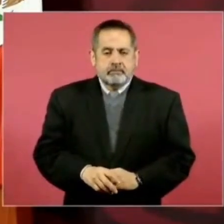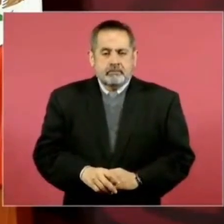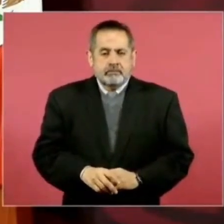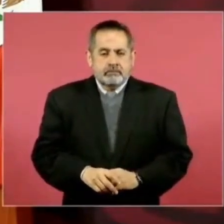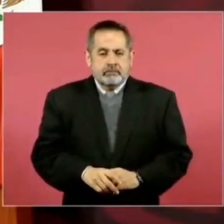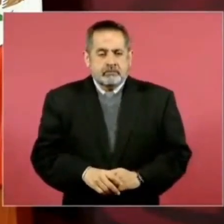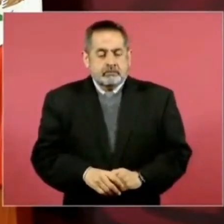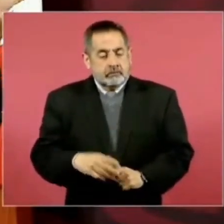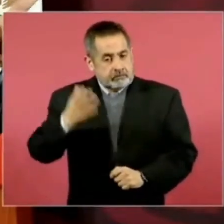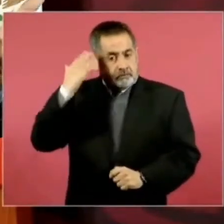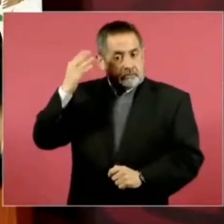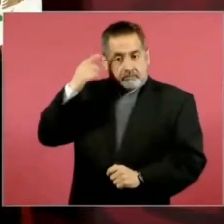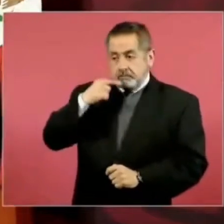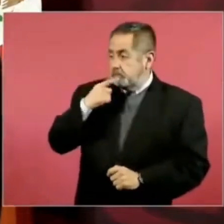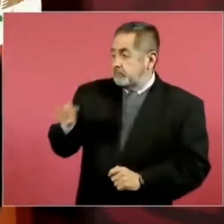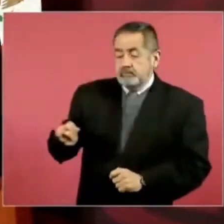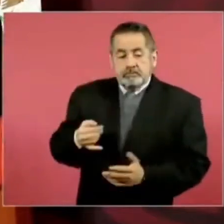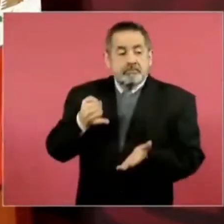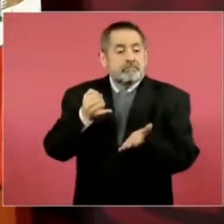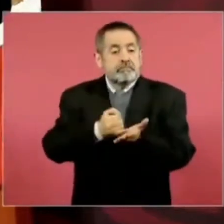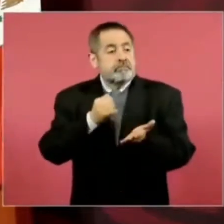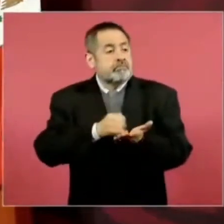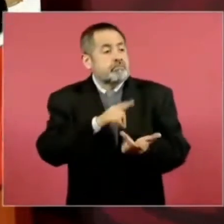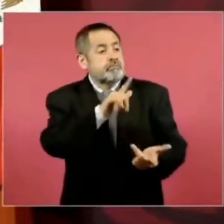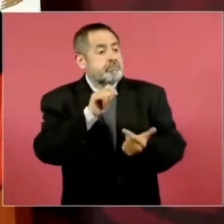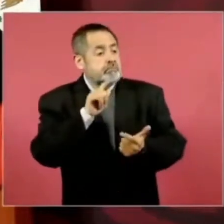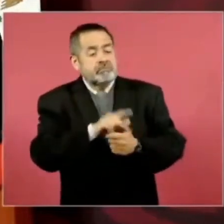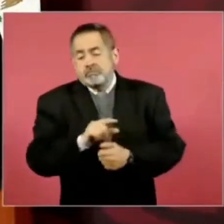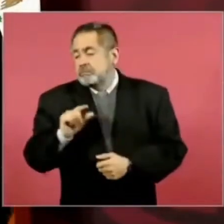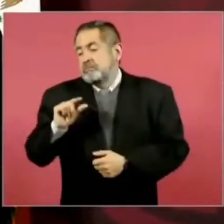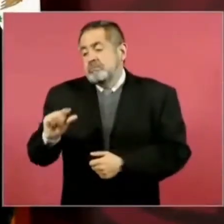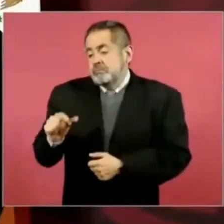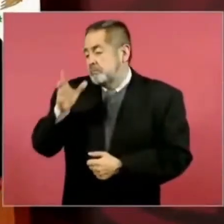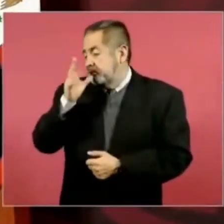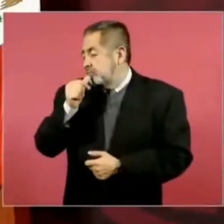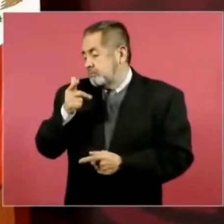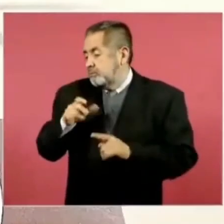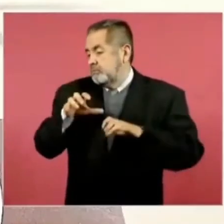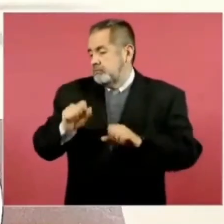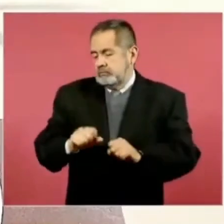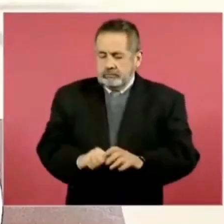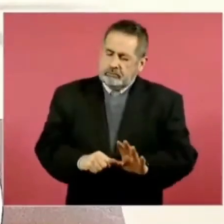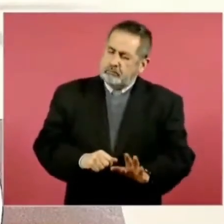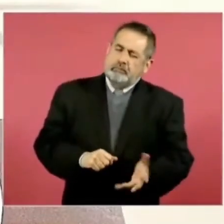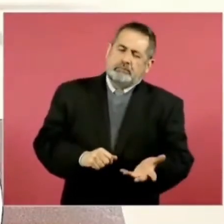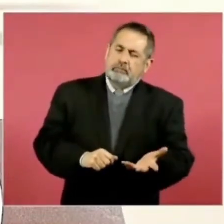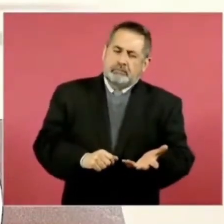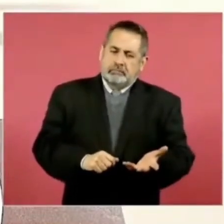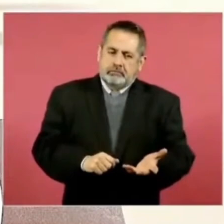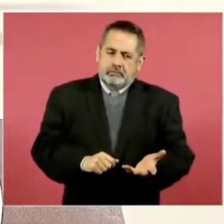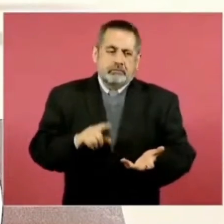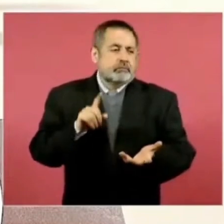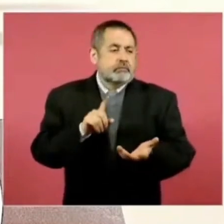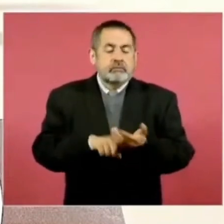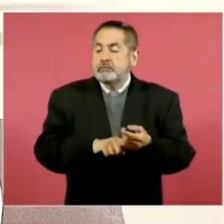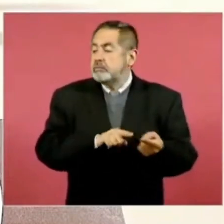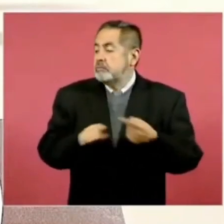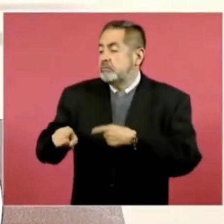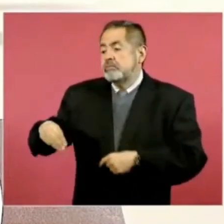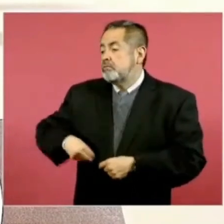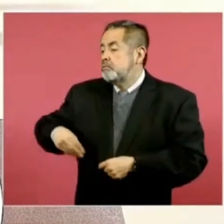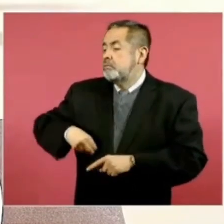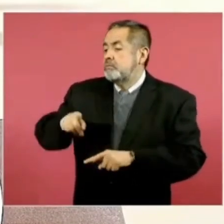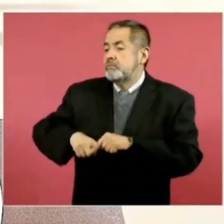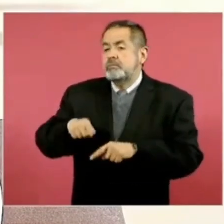recaudación suficiente porque no pagaban impuestos los de la economía informal,